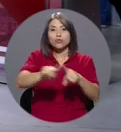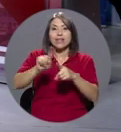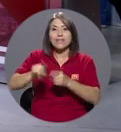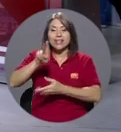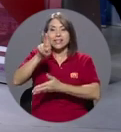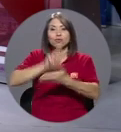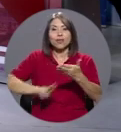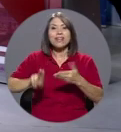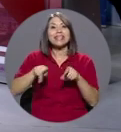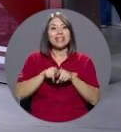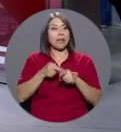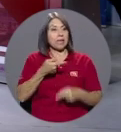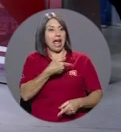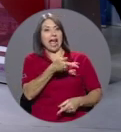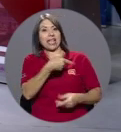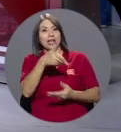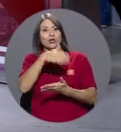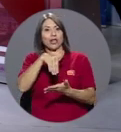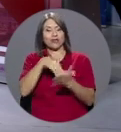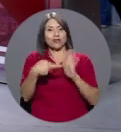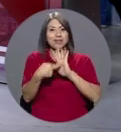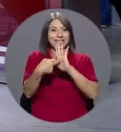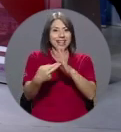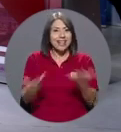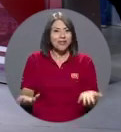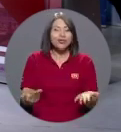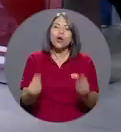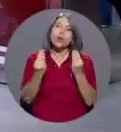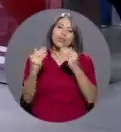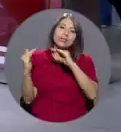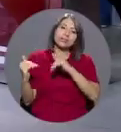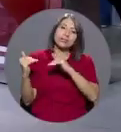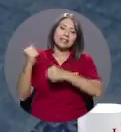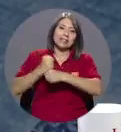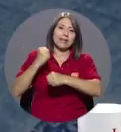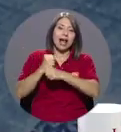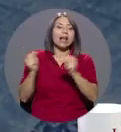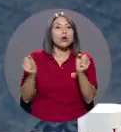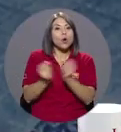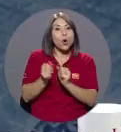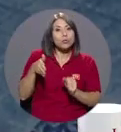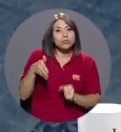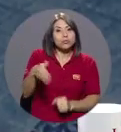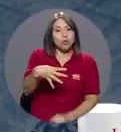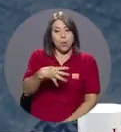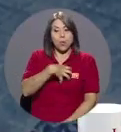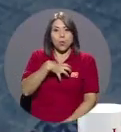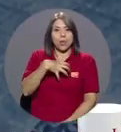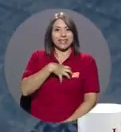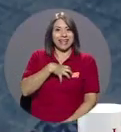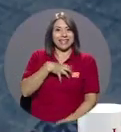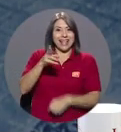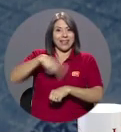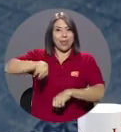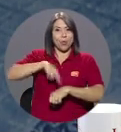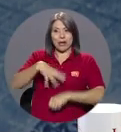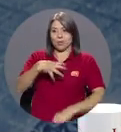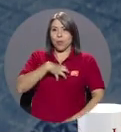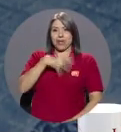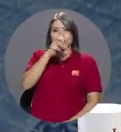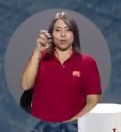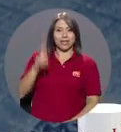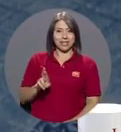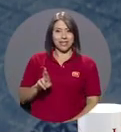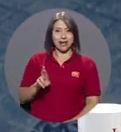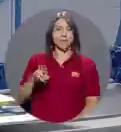las universidades y los centros que están aquí representados, ¿verdad? Tenemos mucha esperanza en trabajar con especies que son nuestras, ¿verdad?, que son